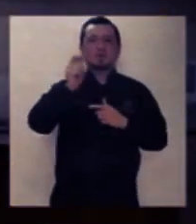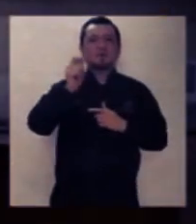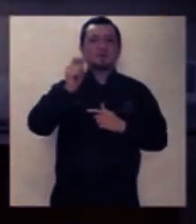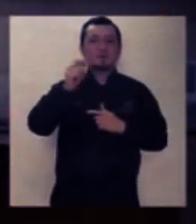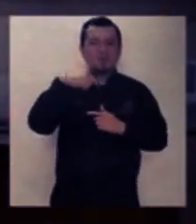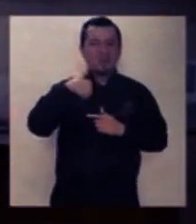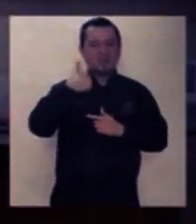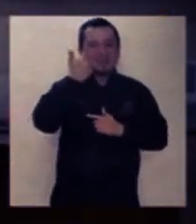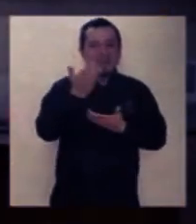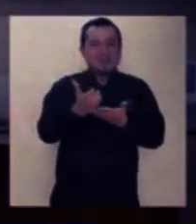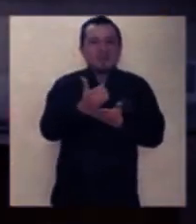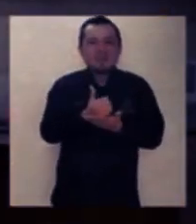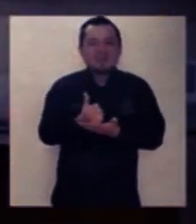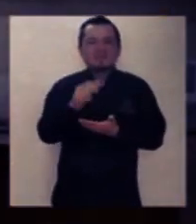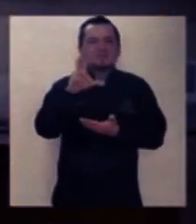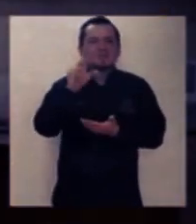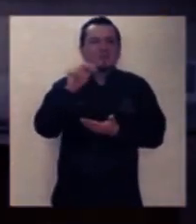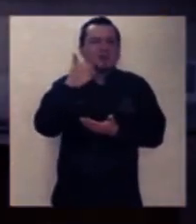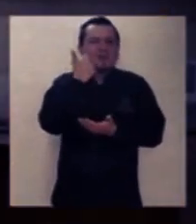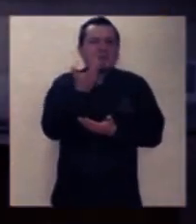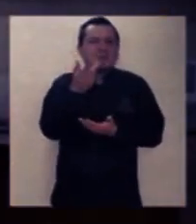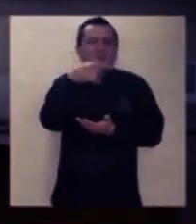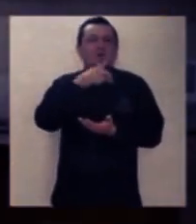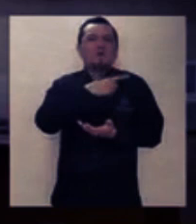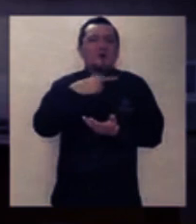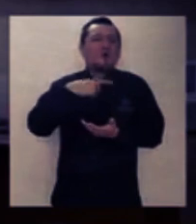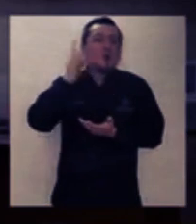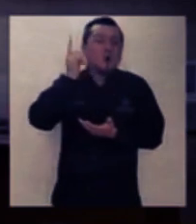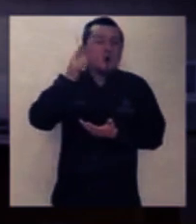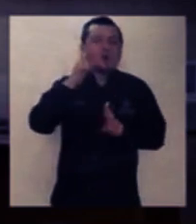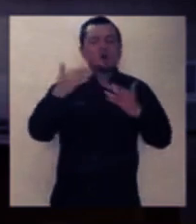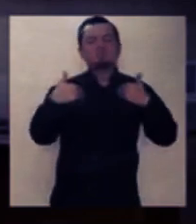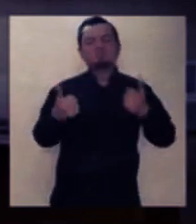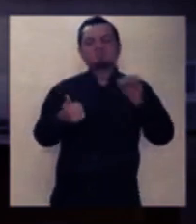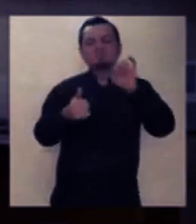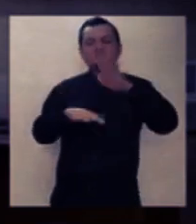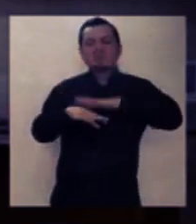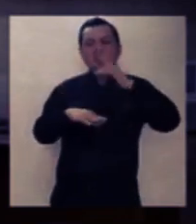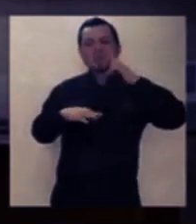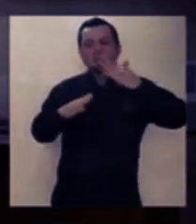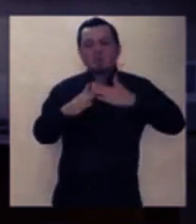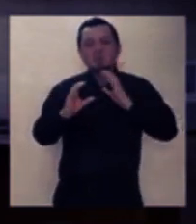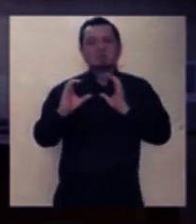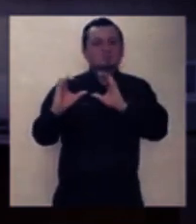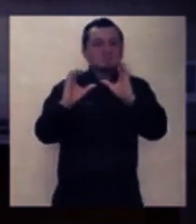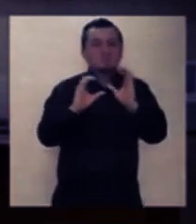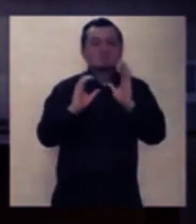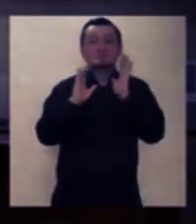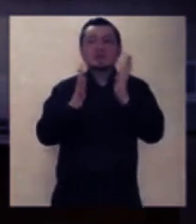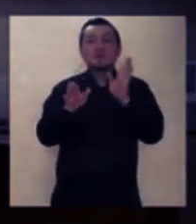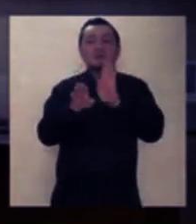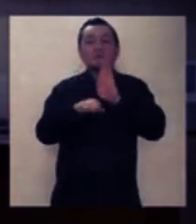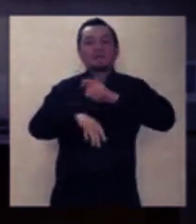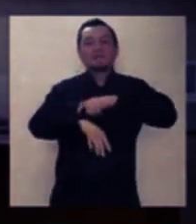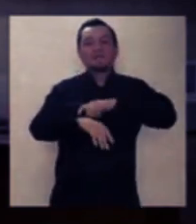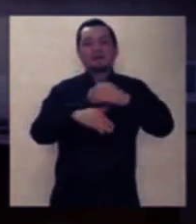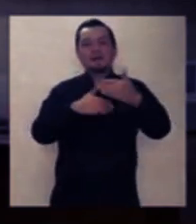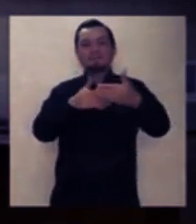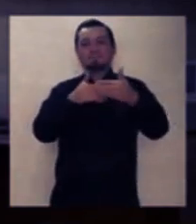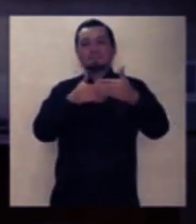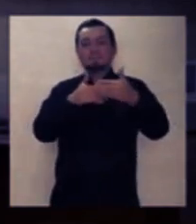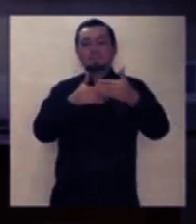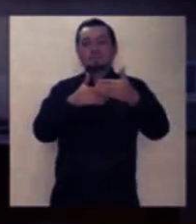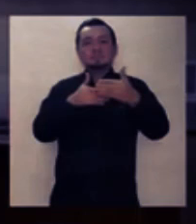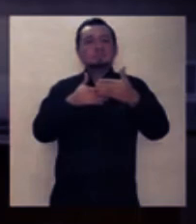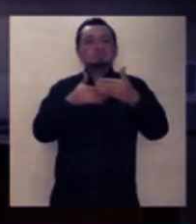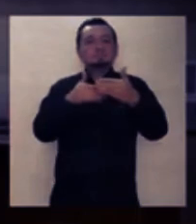No queremos llegar a este punto, créanme, pero si seguimos como vamos, pronto podríamos tener que tomar esta decisión. Se nos está acabando el margen que